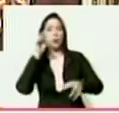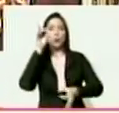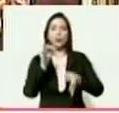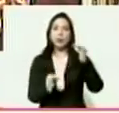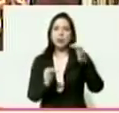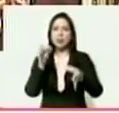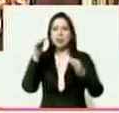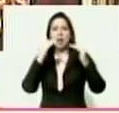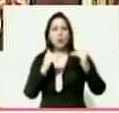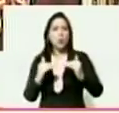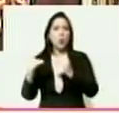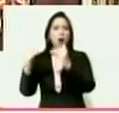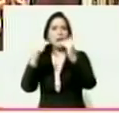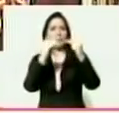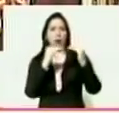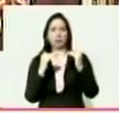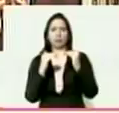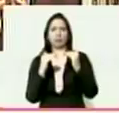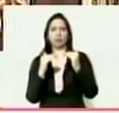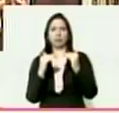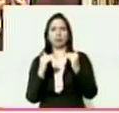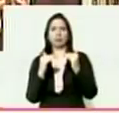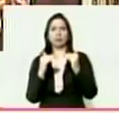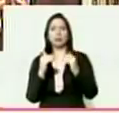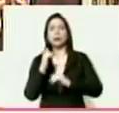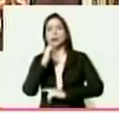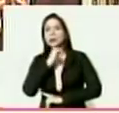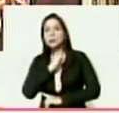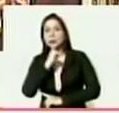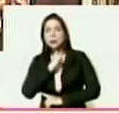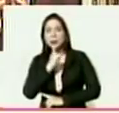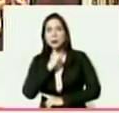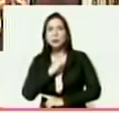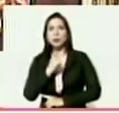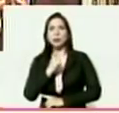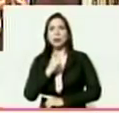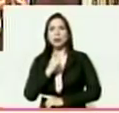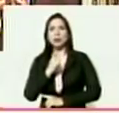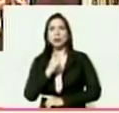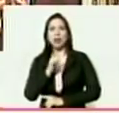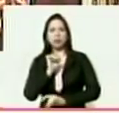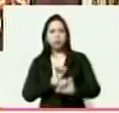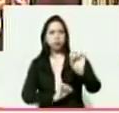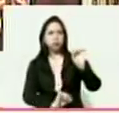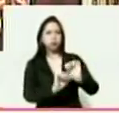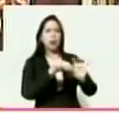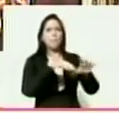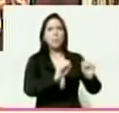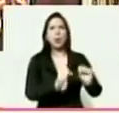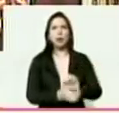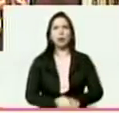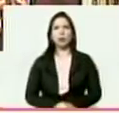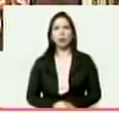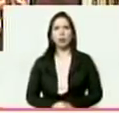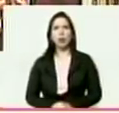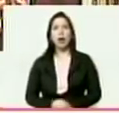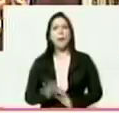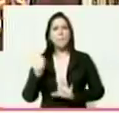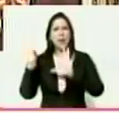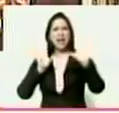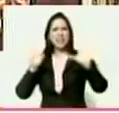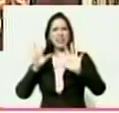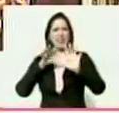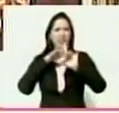justicia, la igualdad, la no existencia de imperios coloniales, la no existencia de países